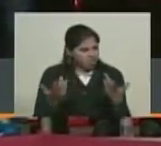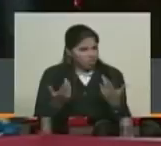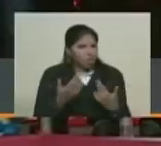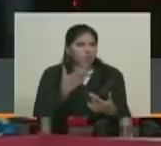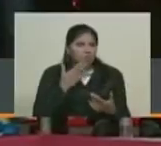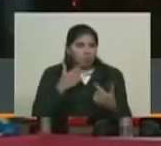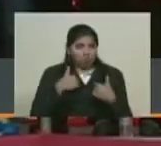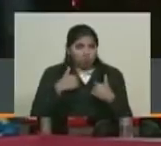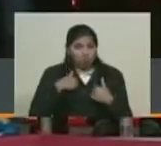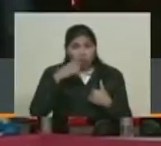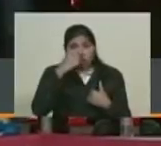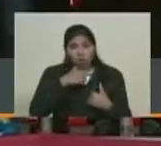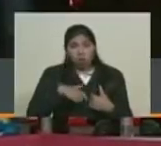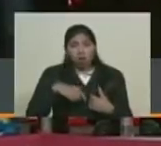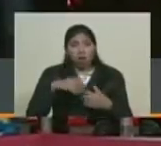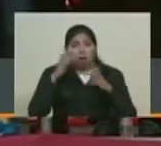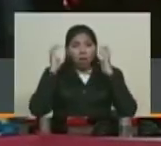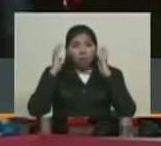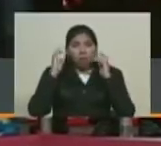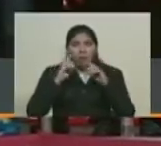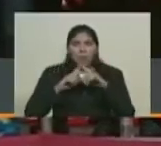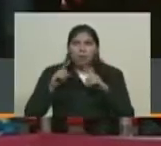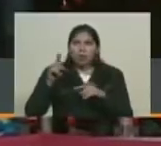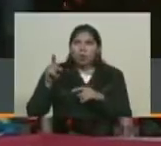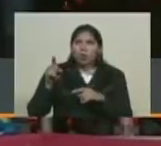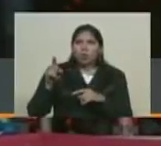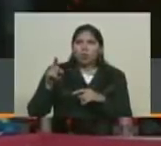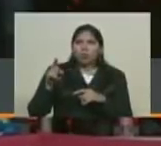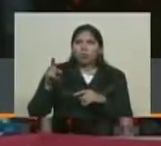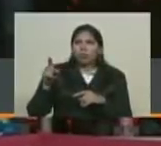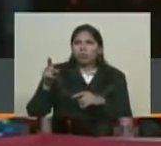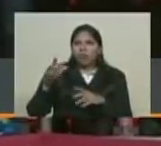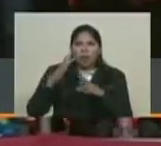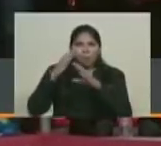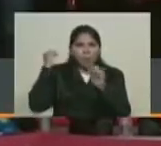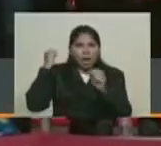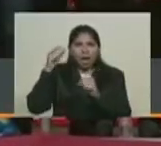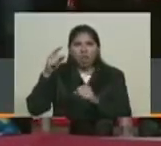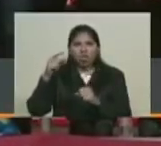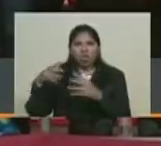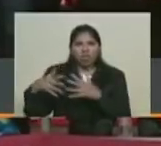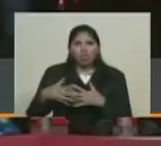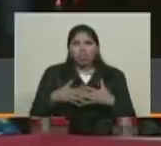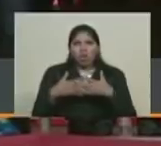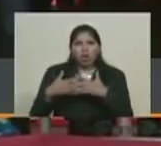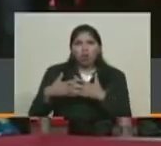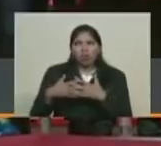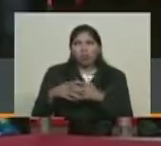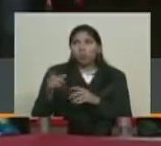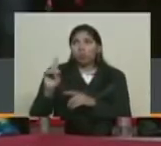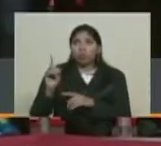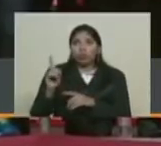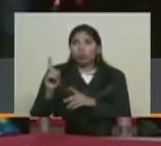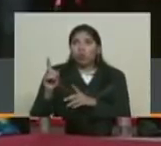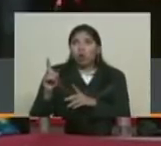Si el embajador gringo lo hizo jurar que no se iba a inscribir. Y que me